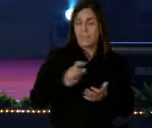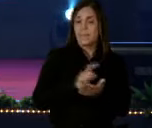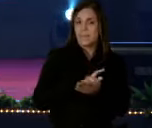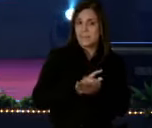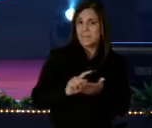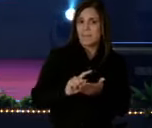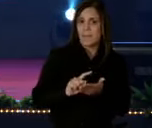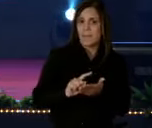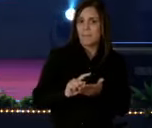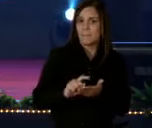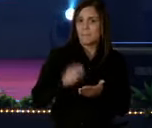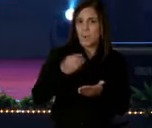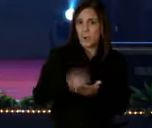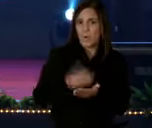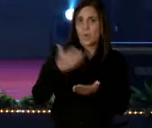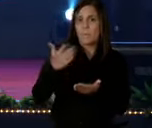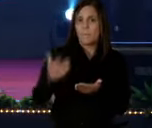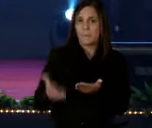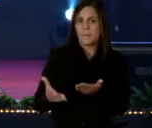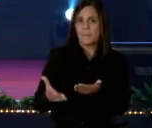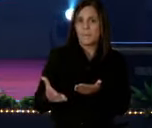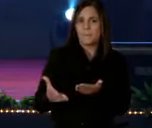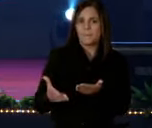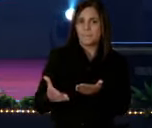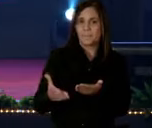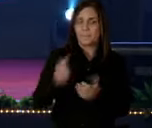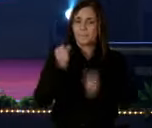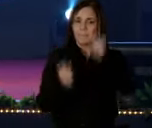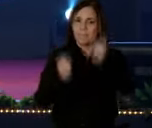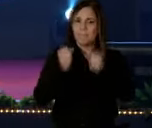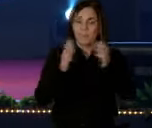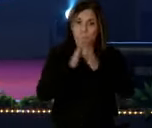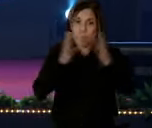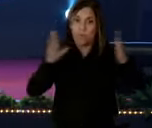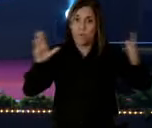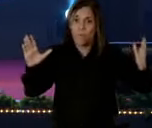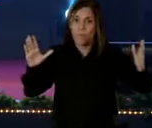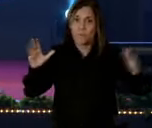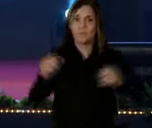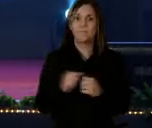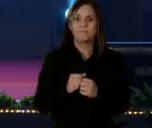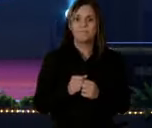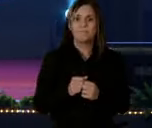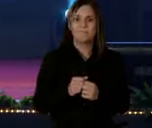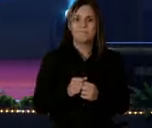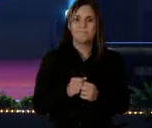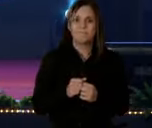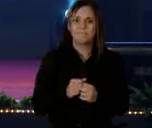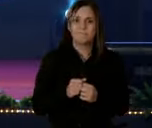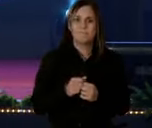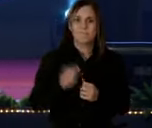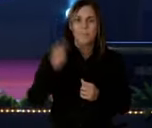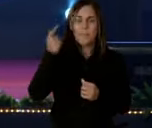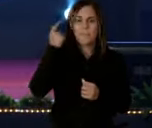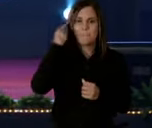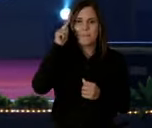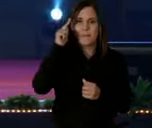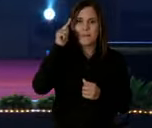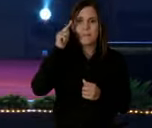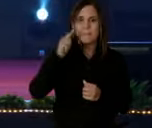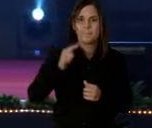vamos a hacer. Ya Dios me lo suplió y lo pude comprar. Queremos preparar esa tarima para ir a los